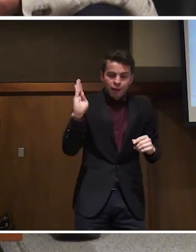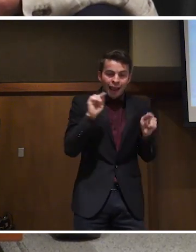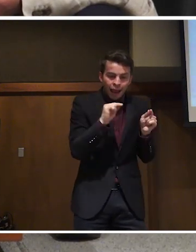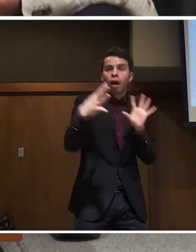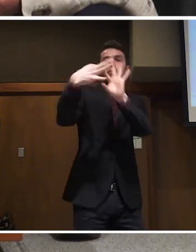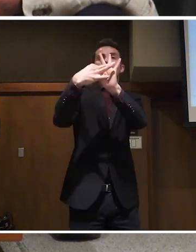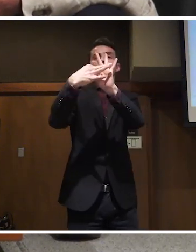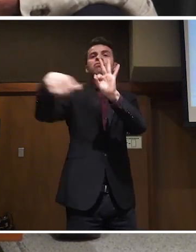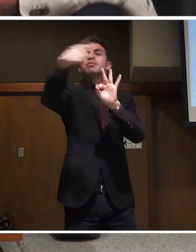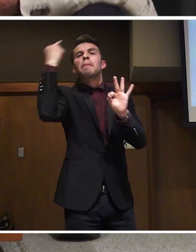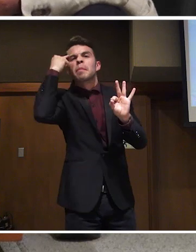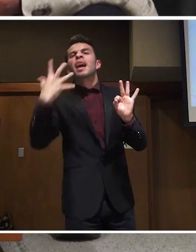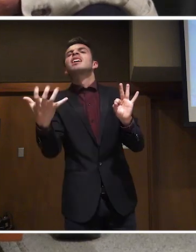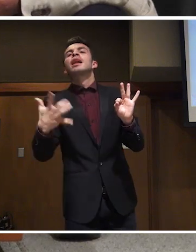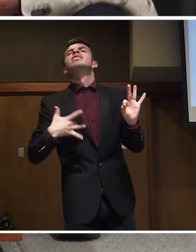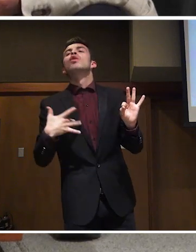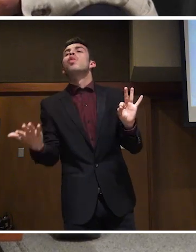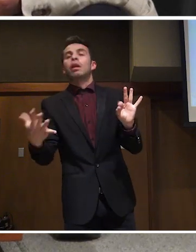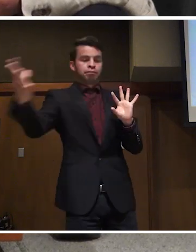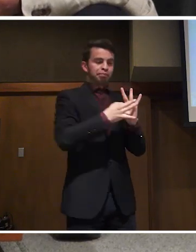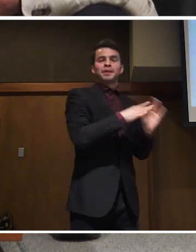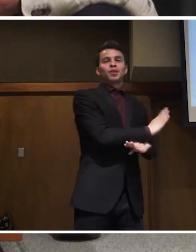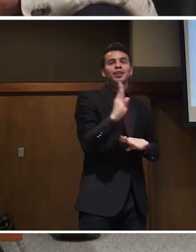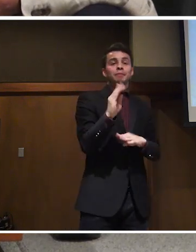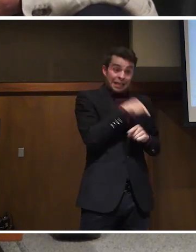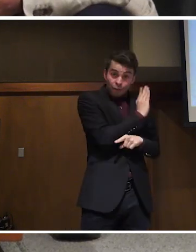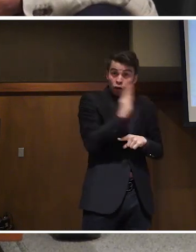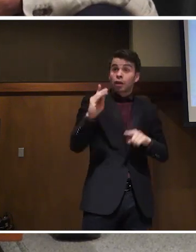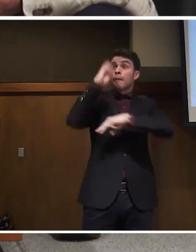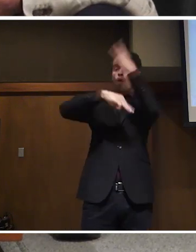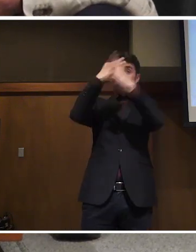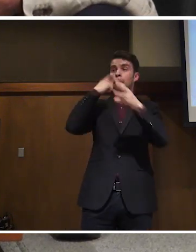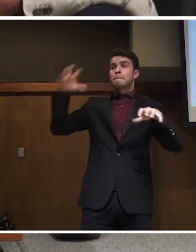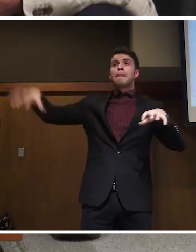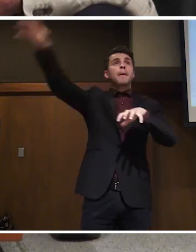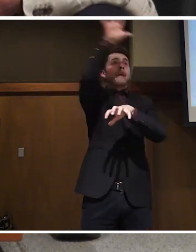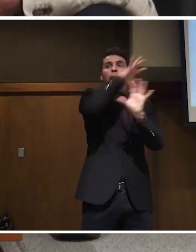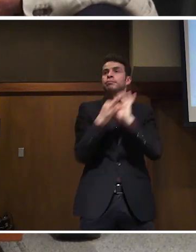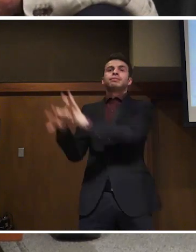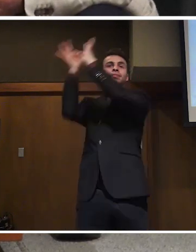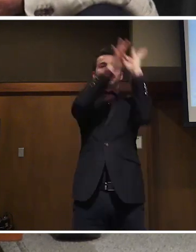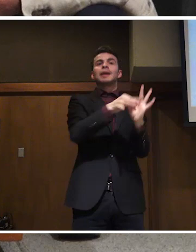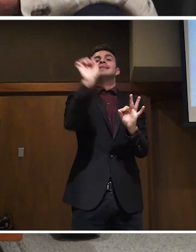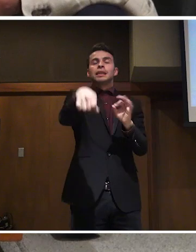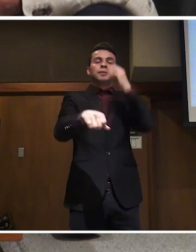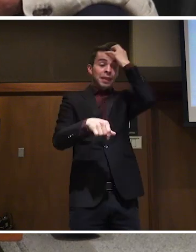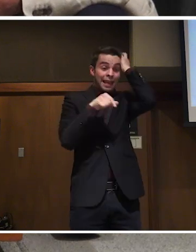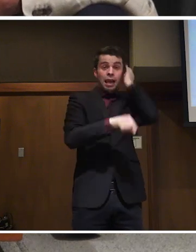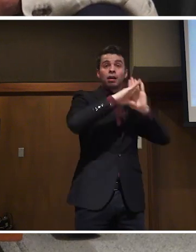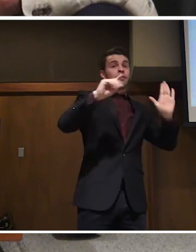internacional. Hoy todas las bibliotecas están conectadas, y esta biblioteca es una de las bibliotecas que fue pionera en